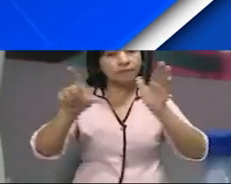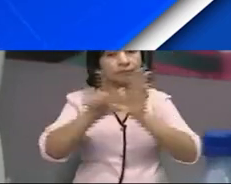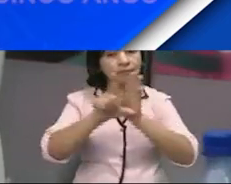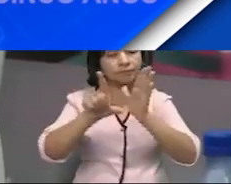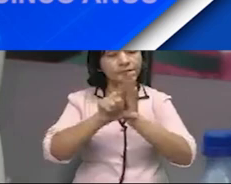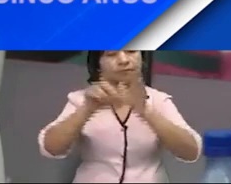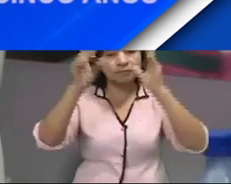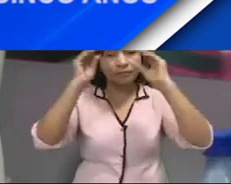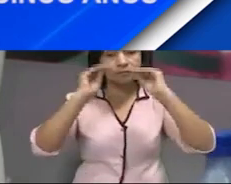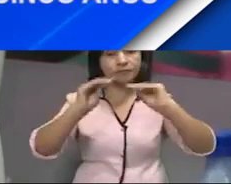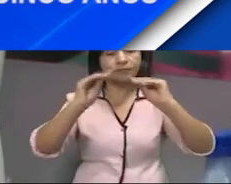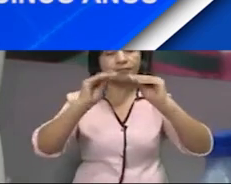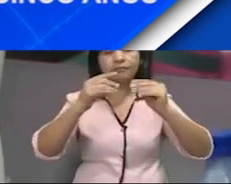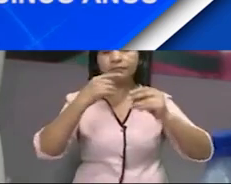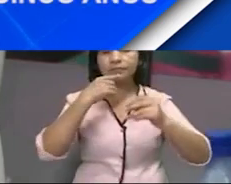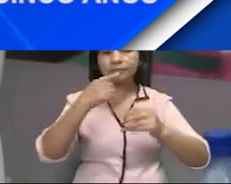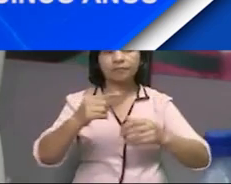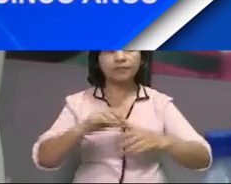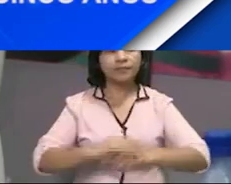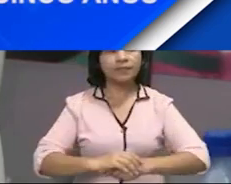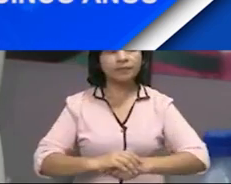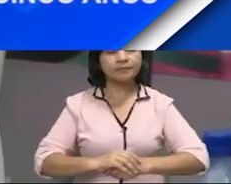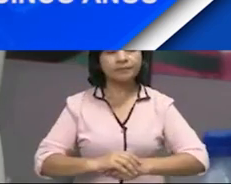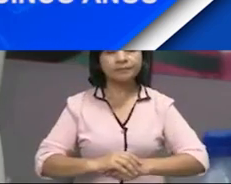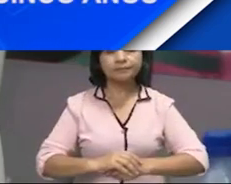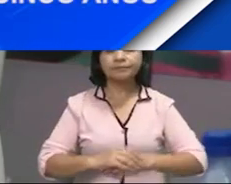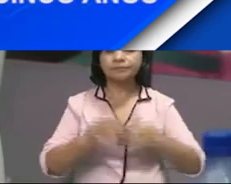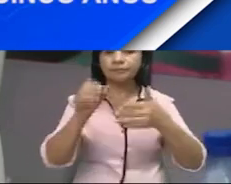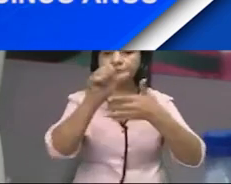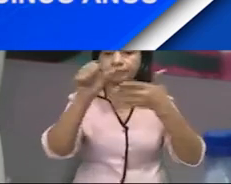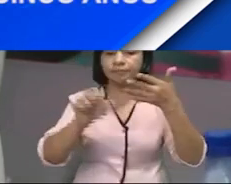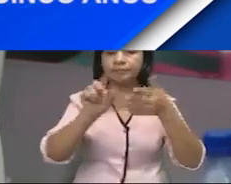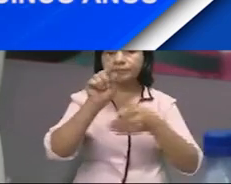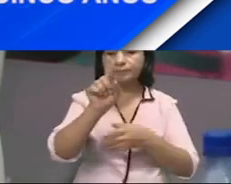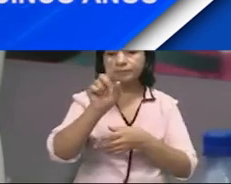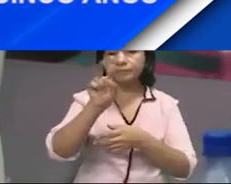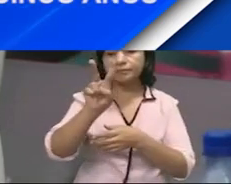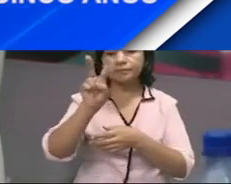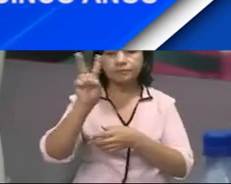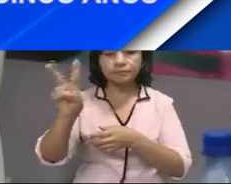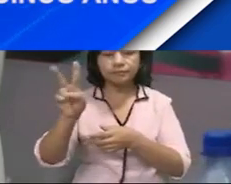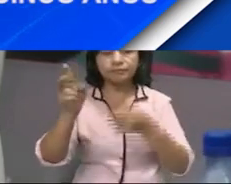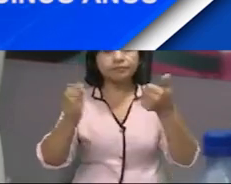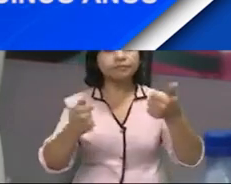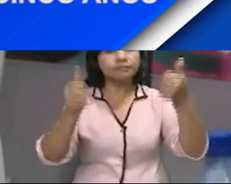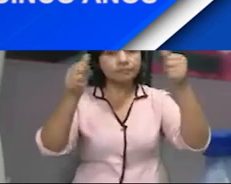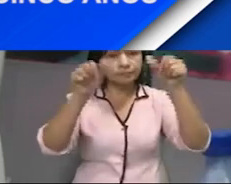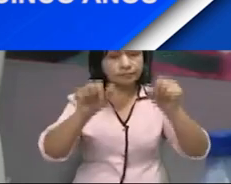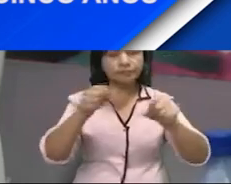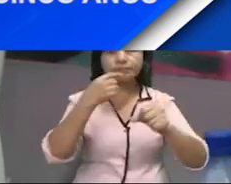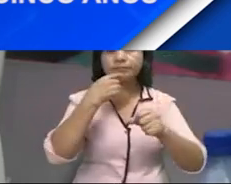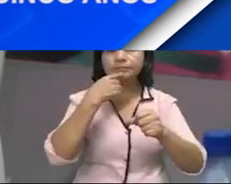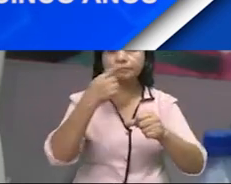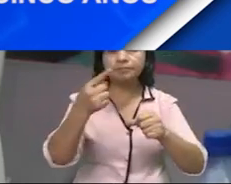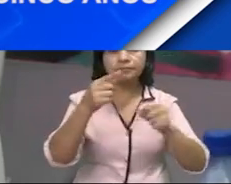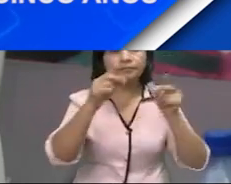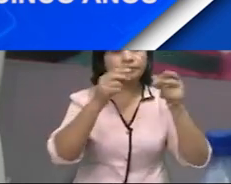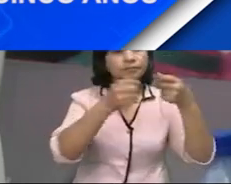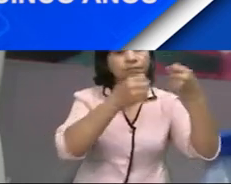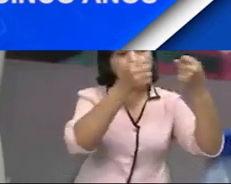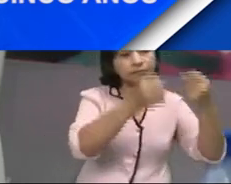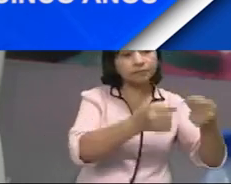Ley General de Educación. El precitado artículo 122 establece que los